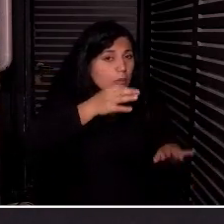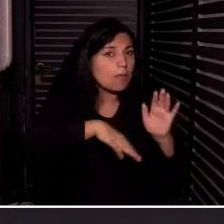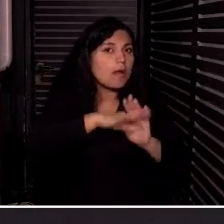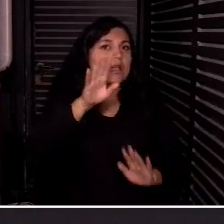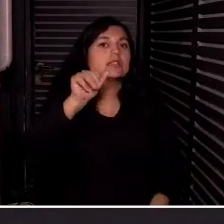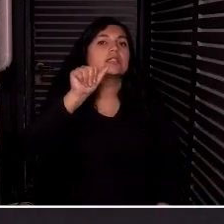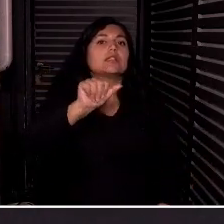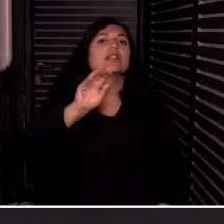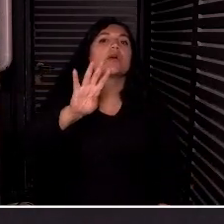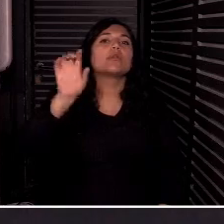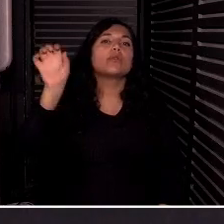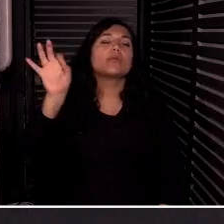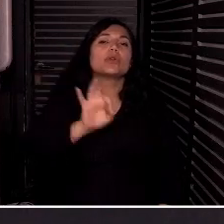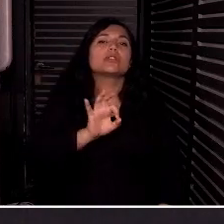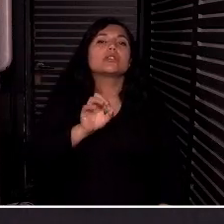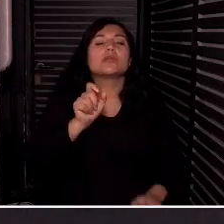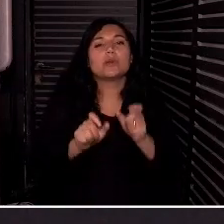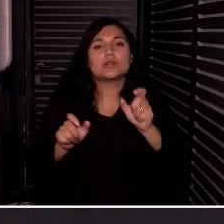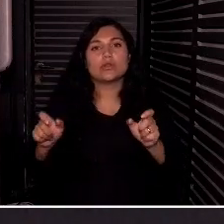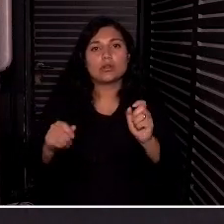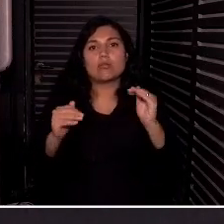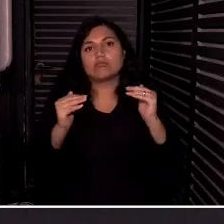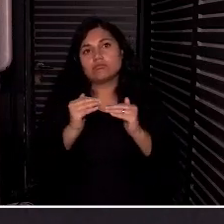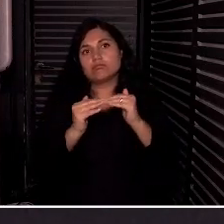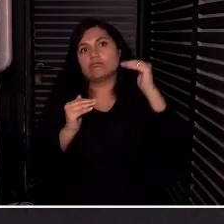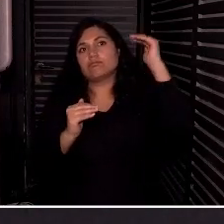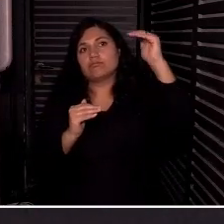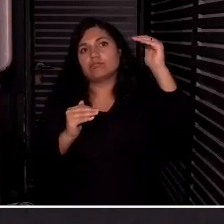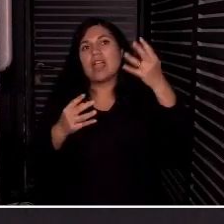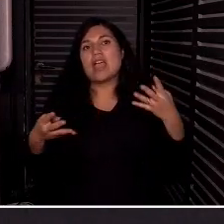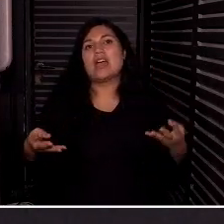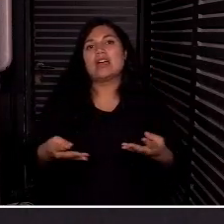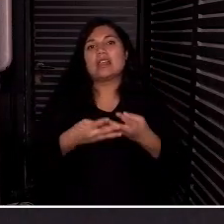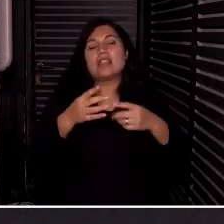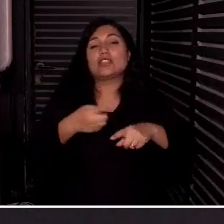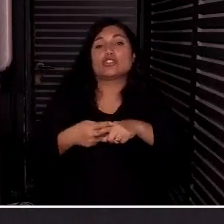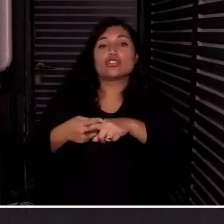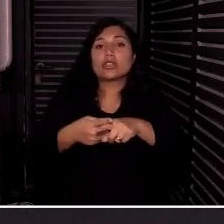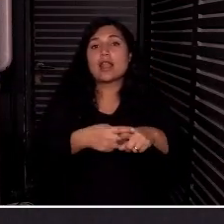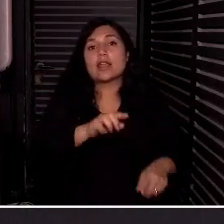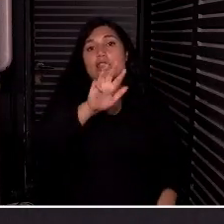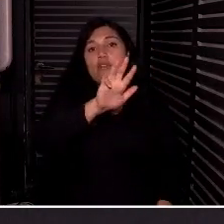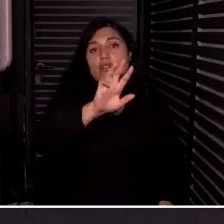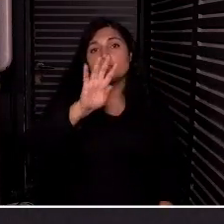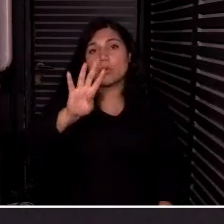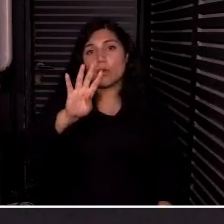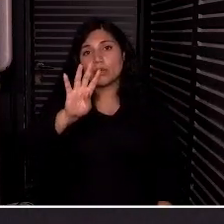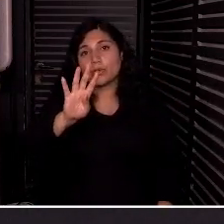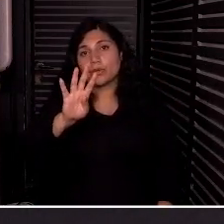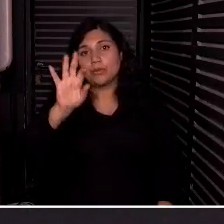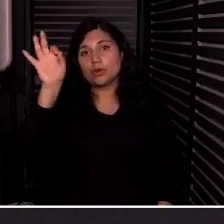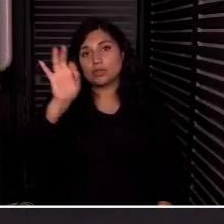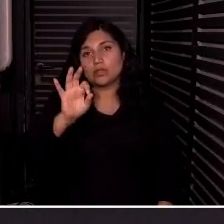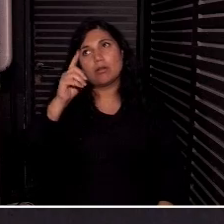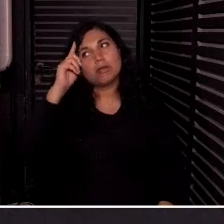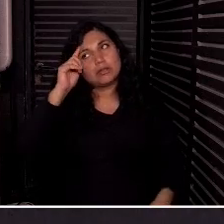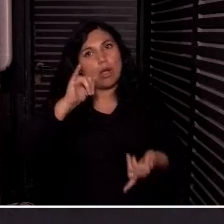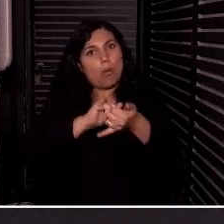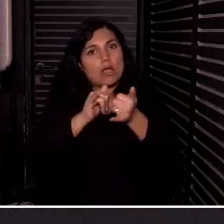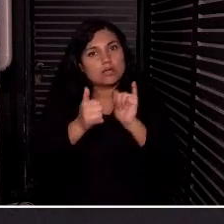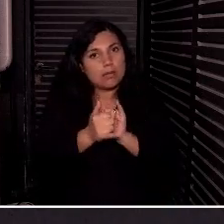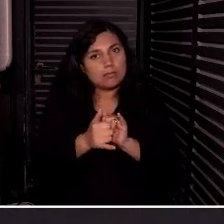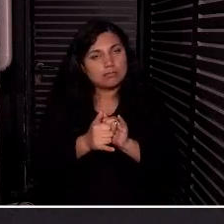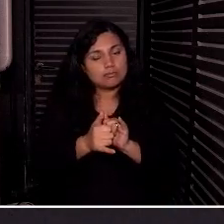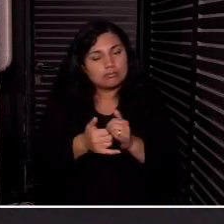por superado por las redes sociales el 94 si uno piensa que WhatsApp es un medio de comunicación eh los